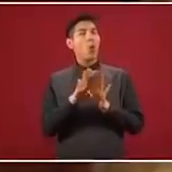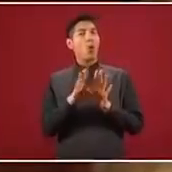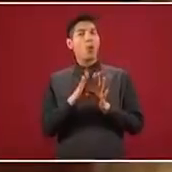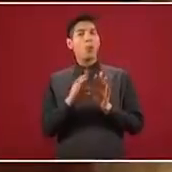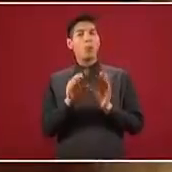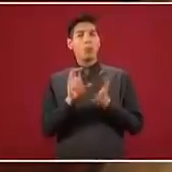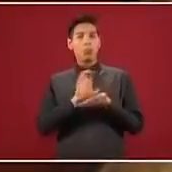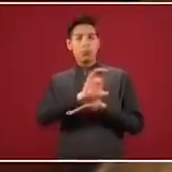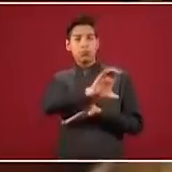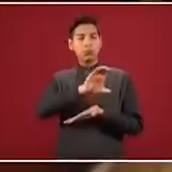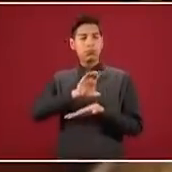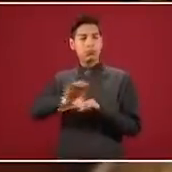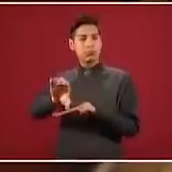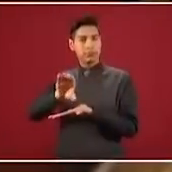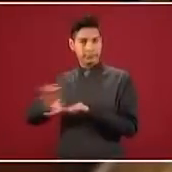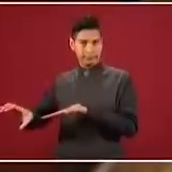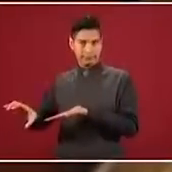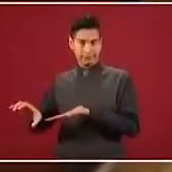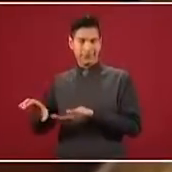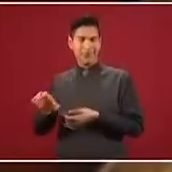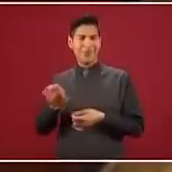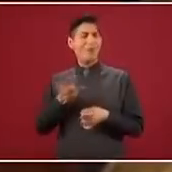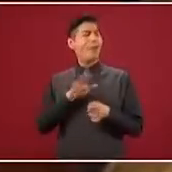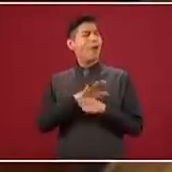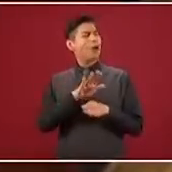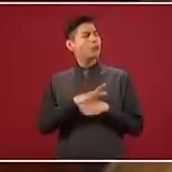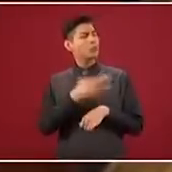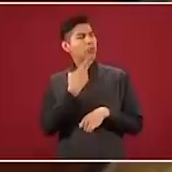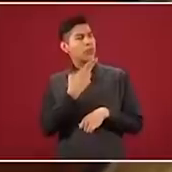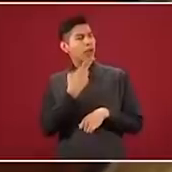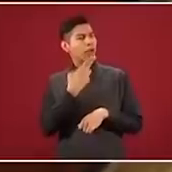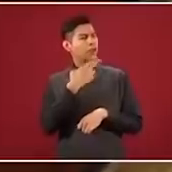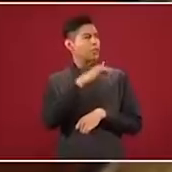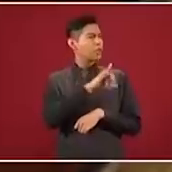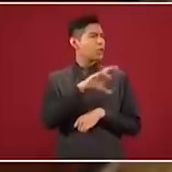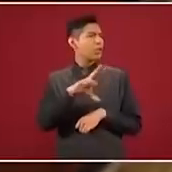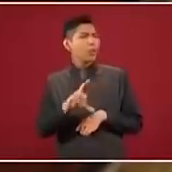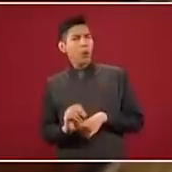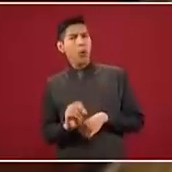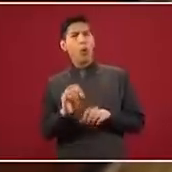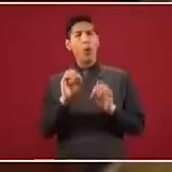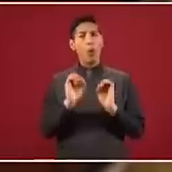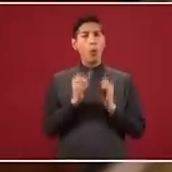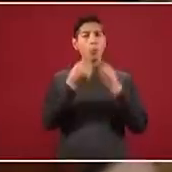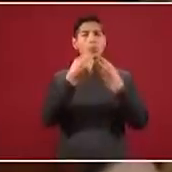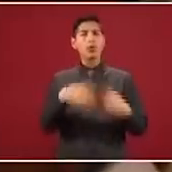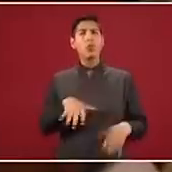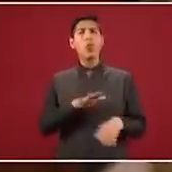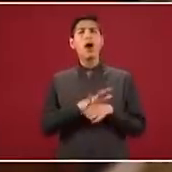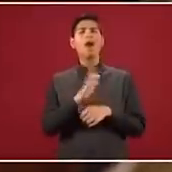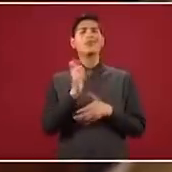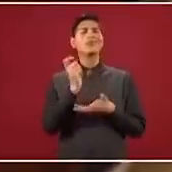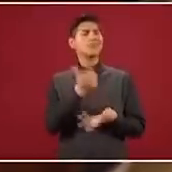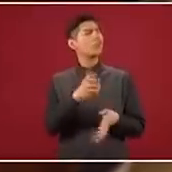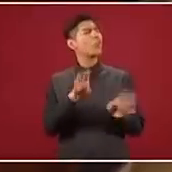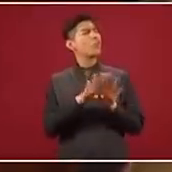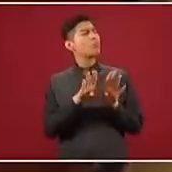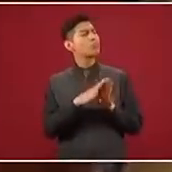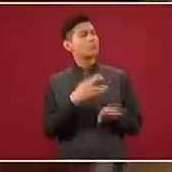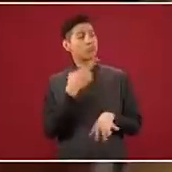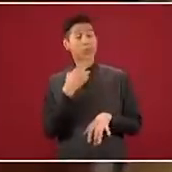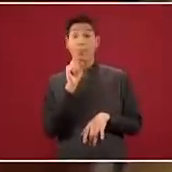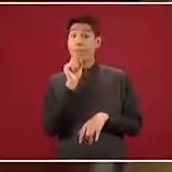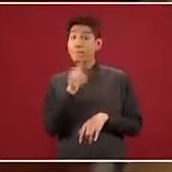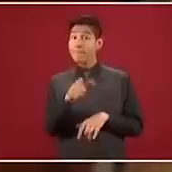o recibían por parte del Seguro Popular estarían dejando de tener si se adhieren al INSABI, y saber en qué